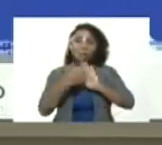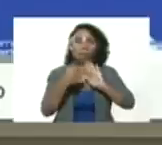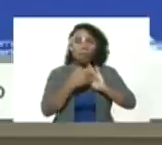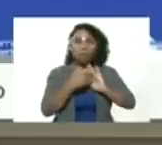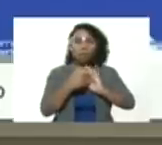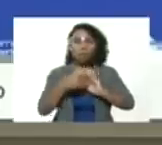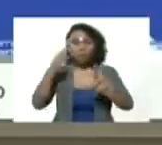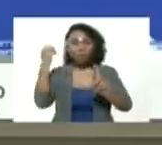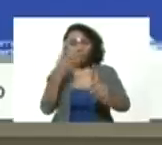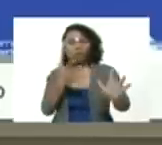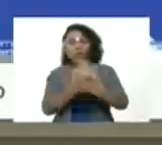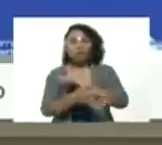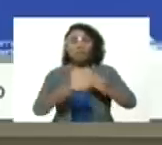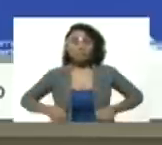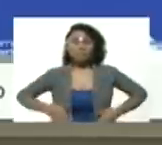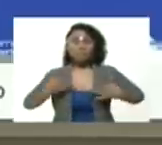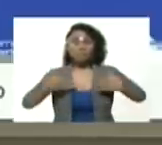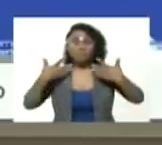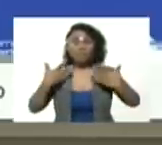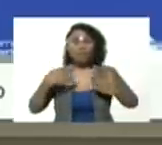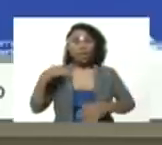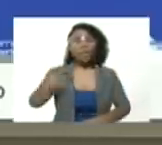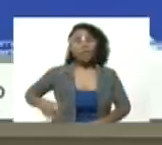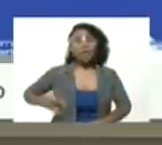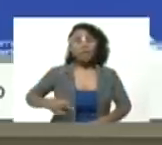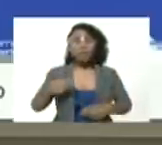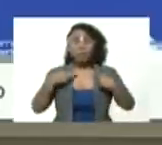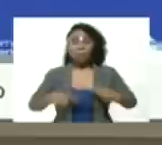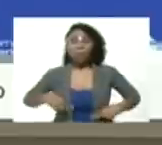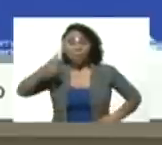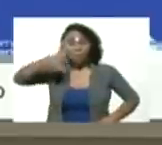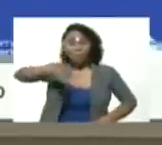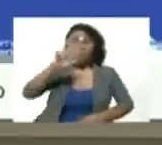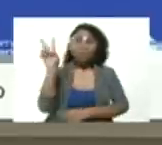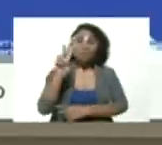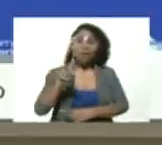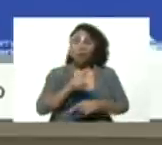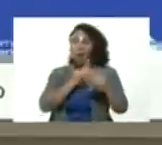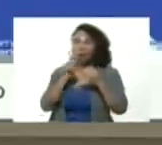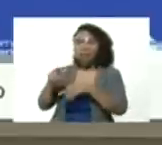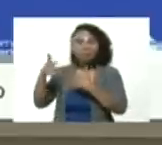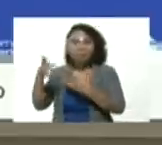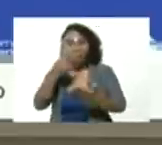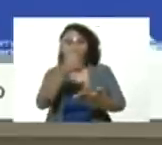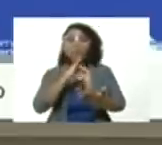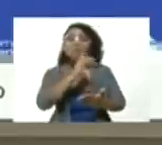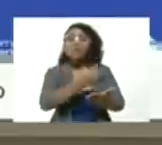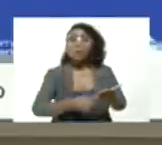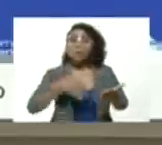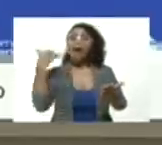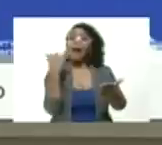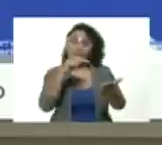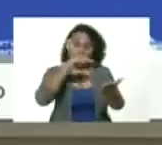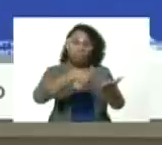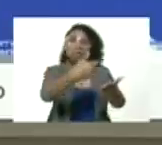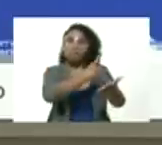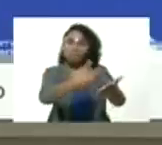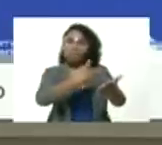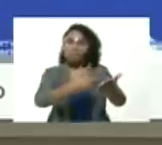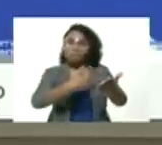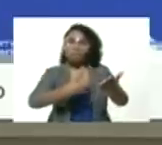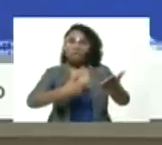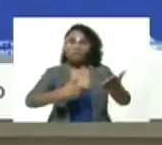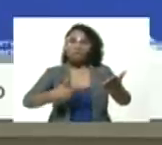en el disfrute y garantía de los derechos humanos del pueblo venezolano. Allí en ese informe también está muy detallado